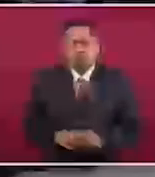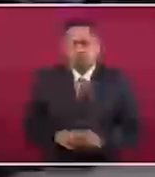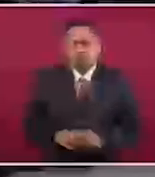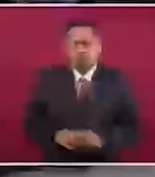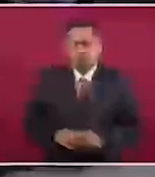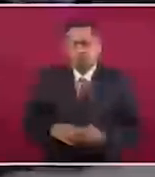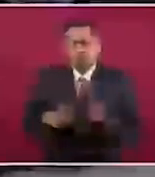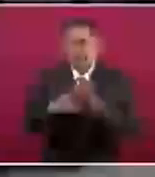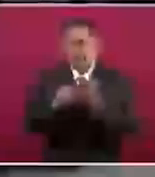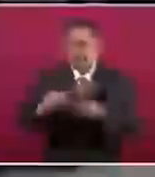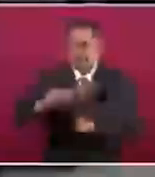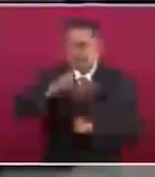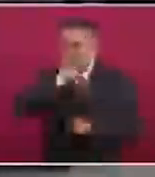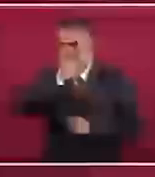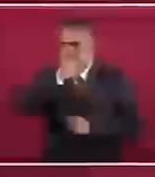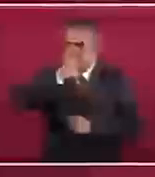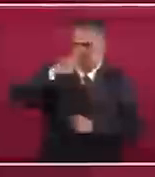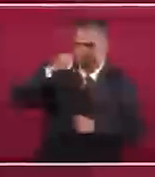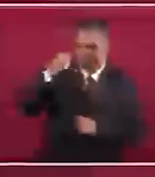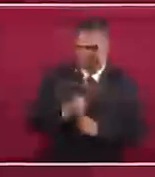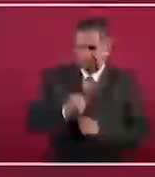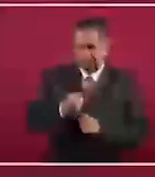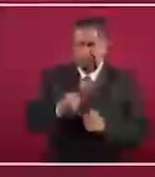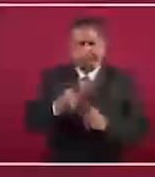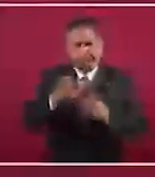no habrá machismo.